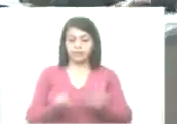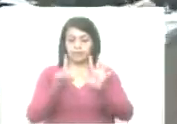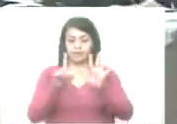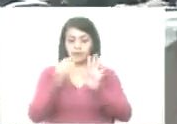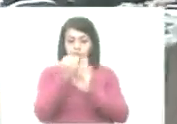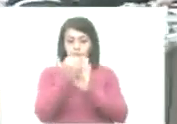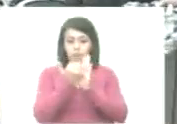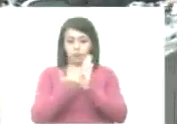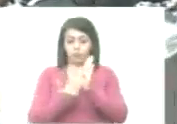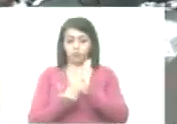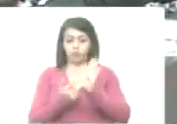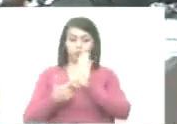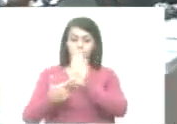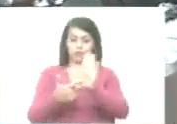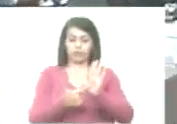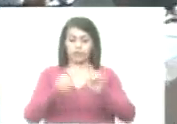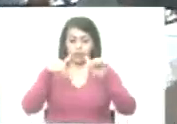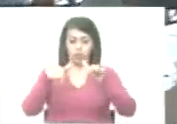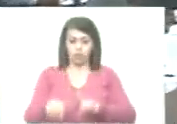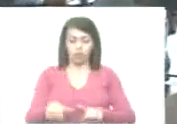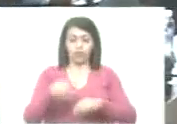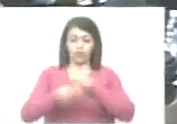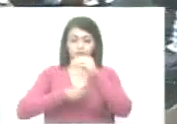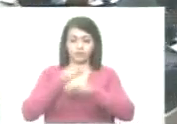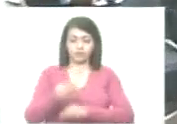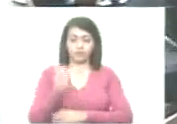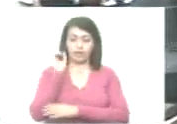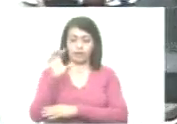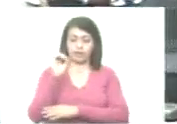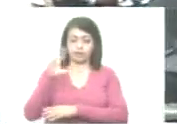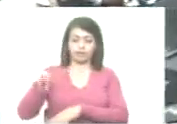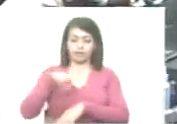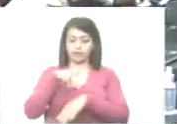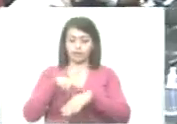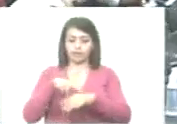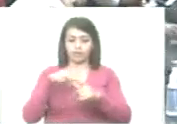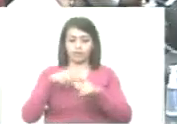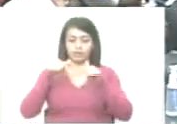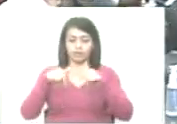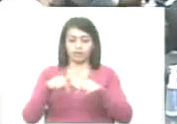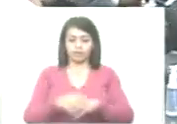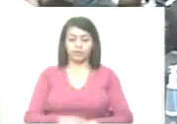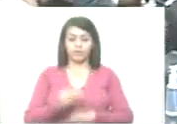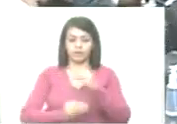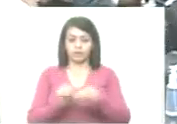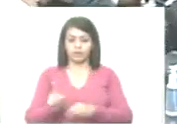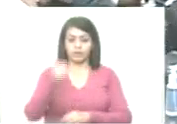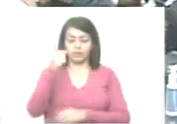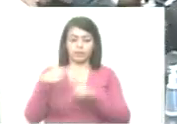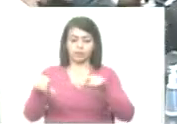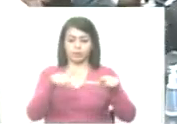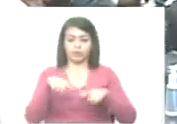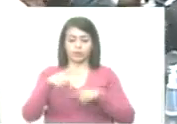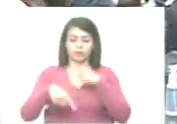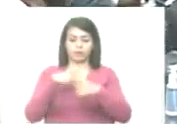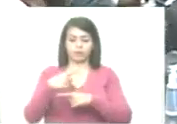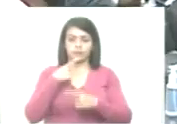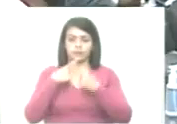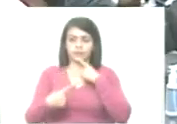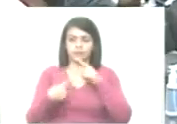6 puntos se estarán presentando en este Parlamento Nacional. Como primer punto, se tiene